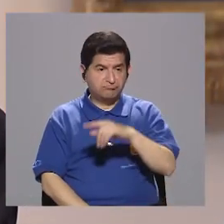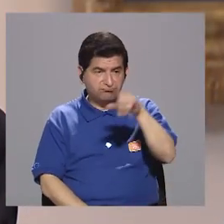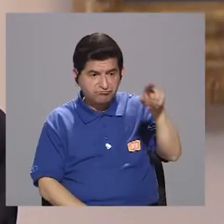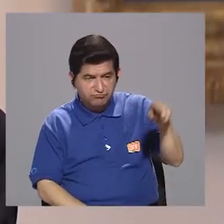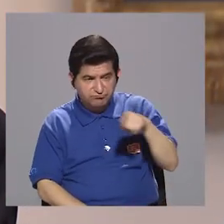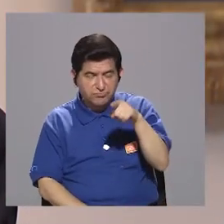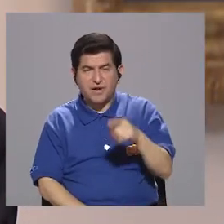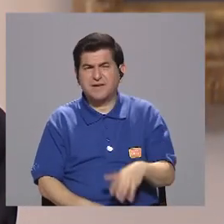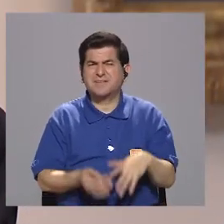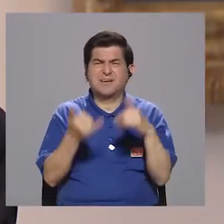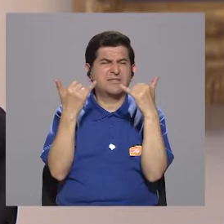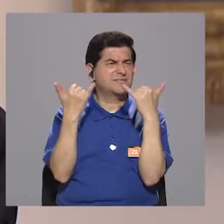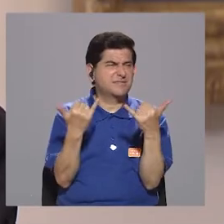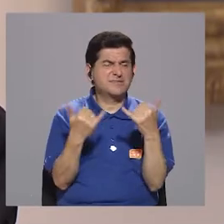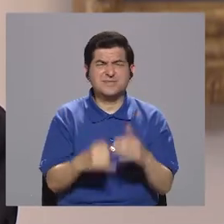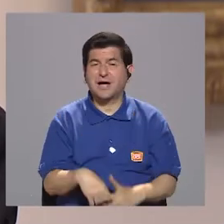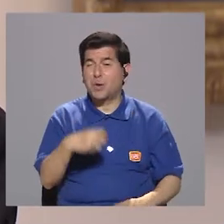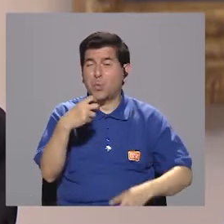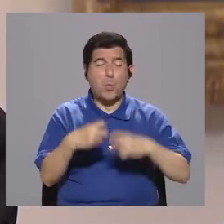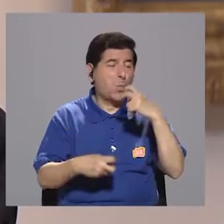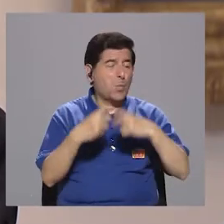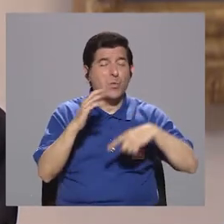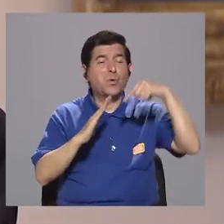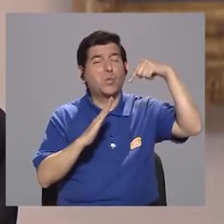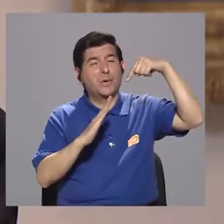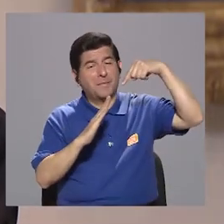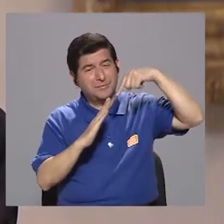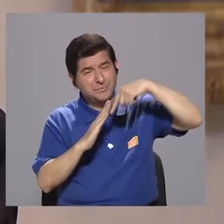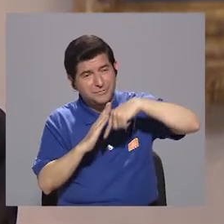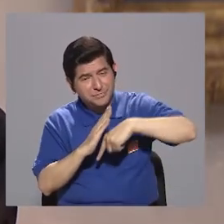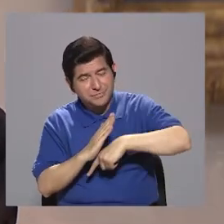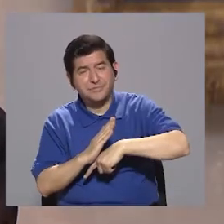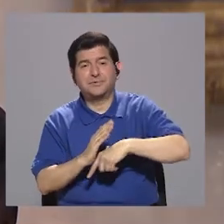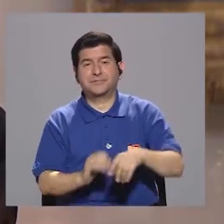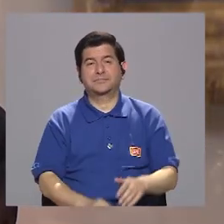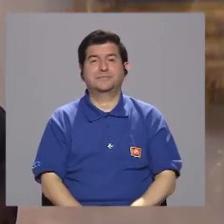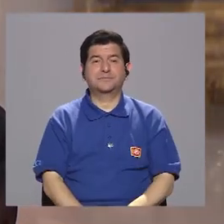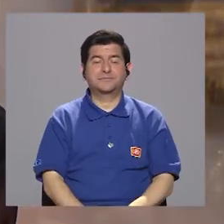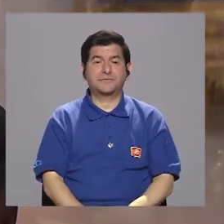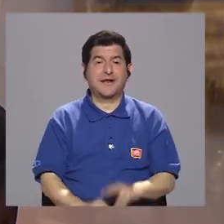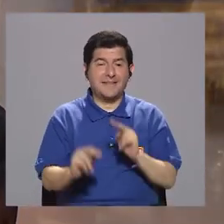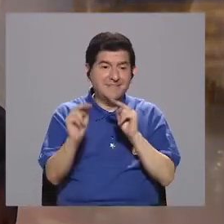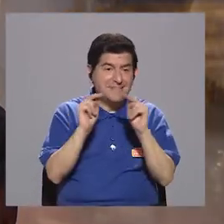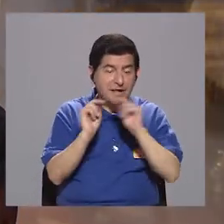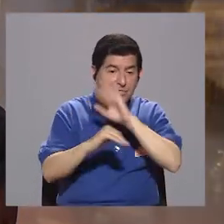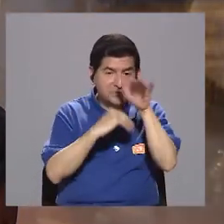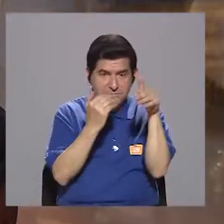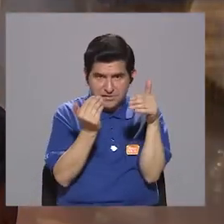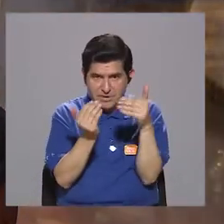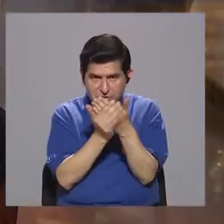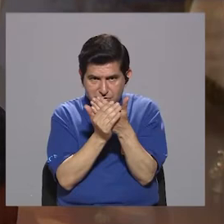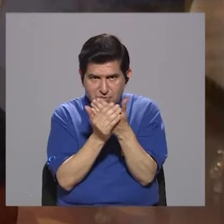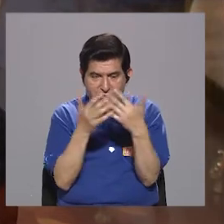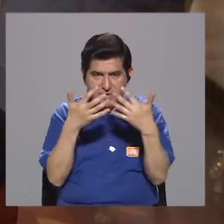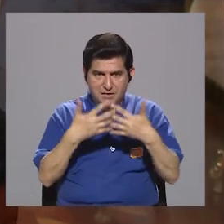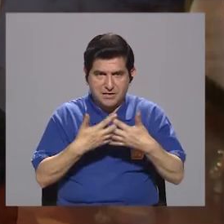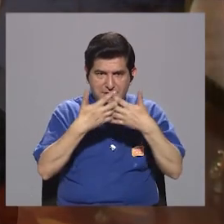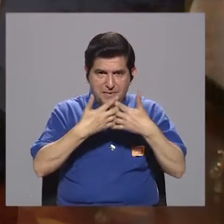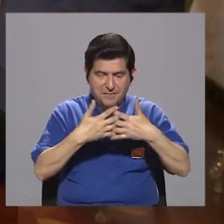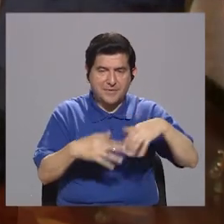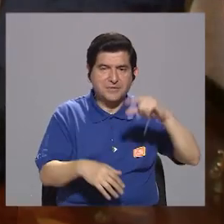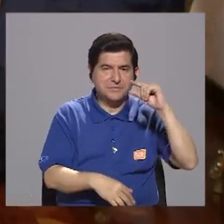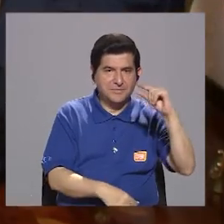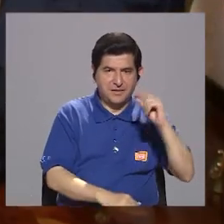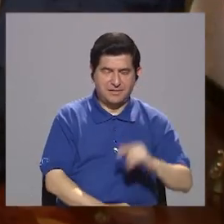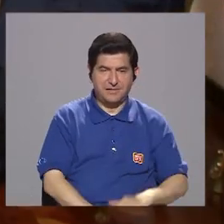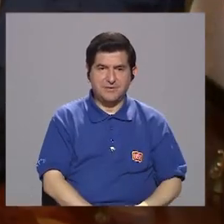se habían convertido en un problema muy serio, porque habían negociado todas las compañías